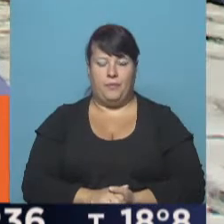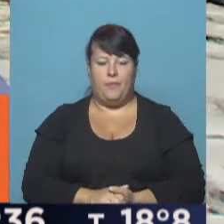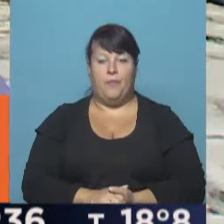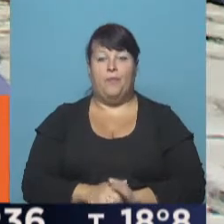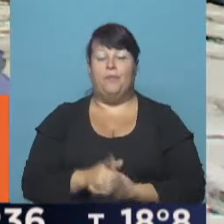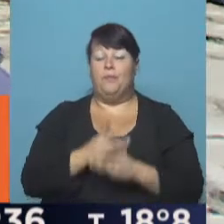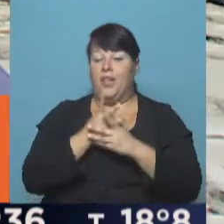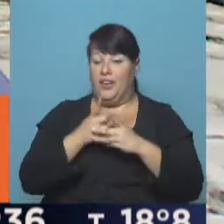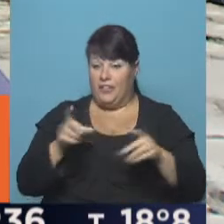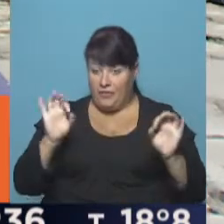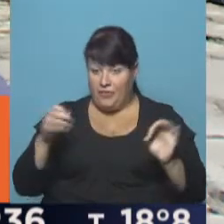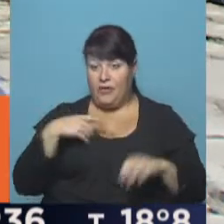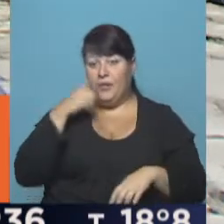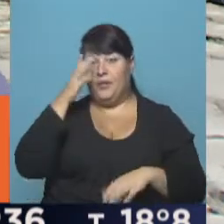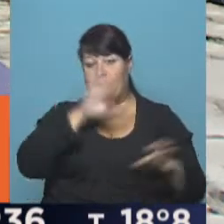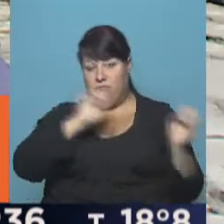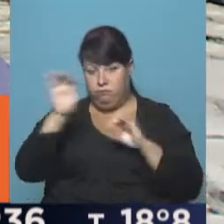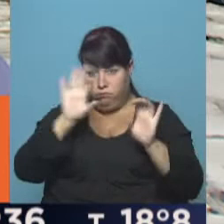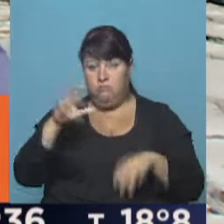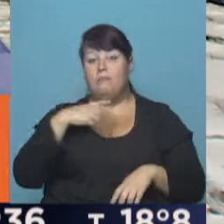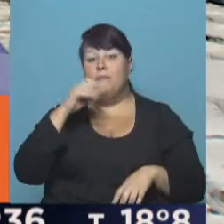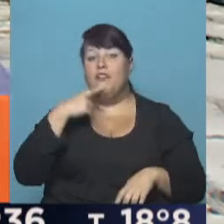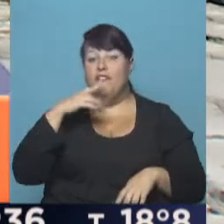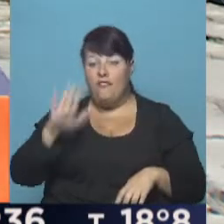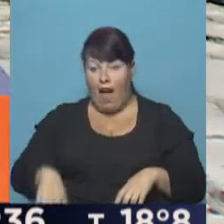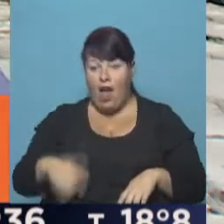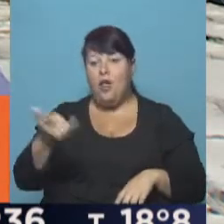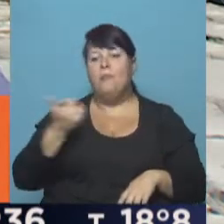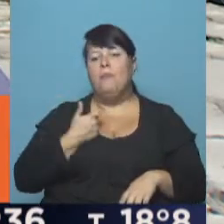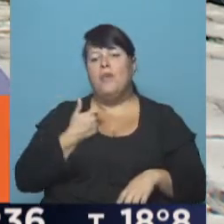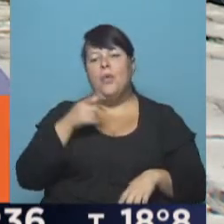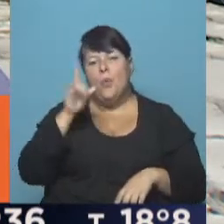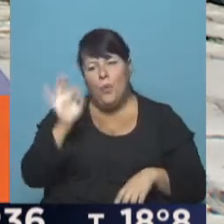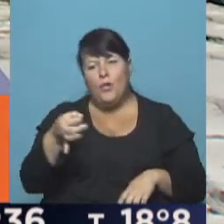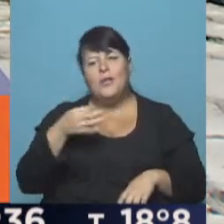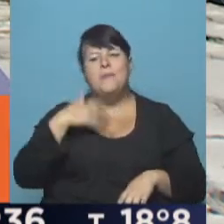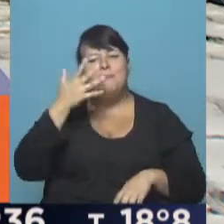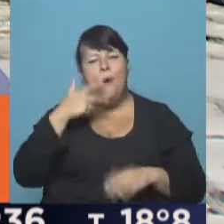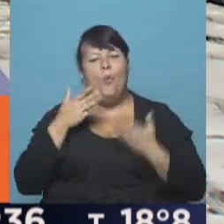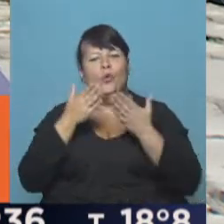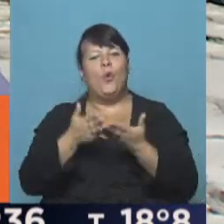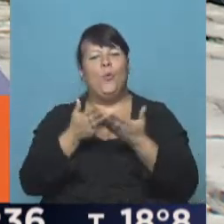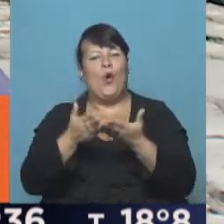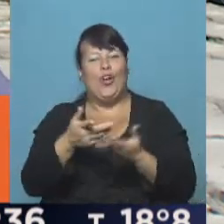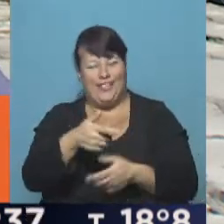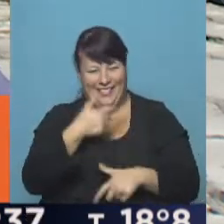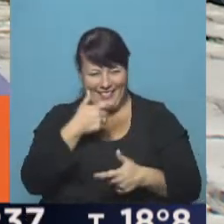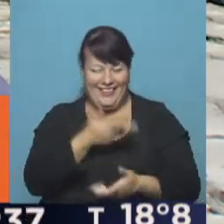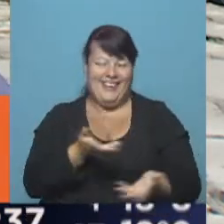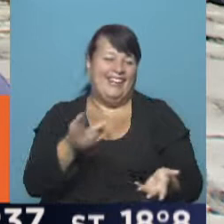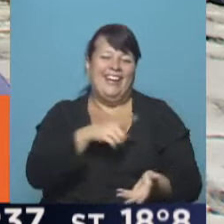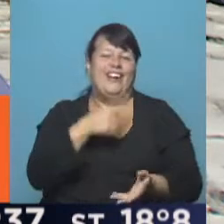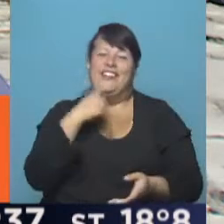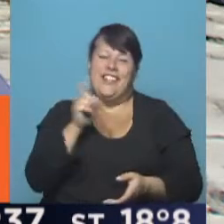Cuando terminamos, fuimos evacuados, mi nene, el más chico, me dice, papá, ¿sabe que me gustó andar en bote? Me dijo así. Y él no se